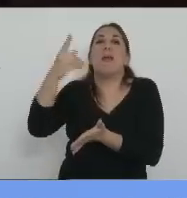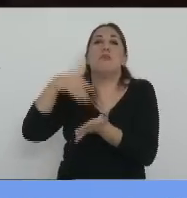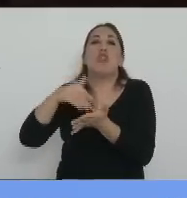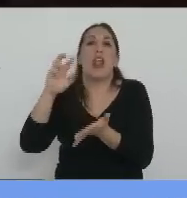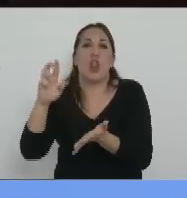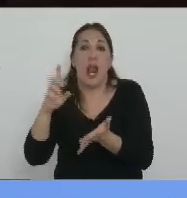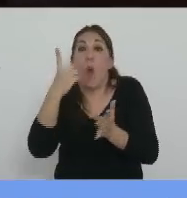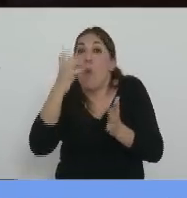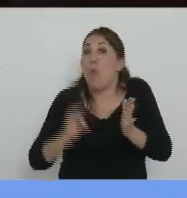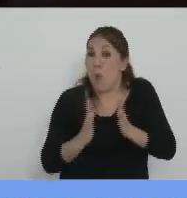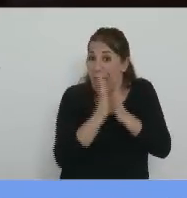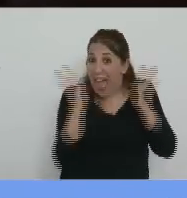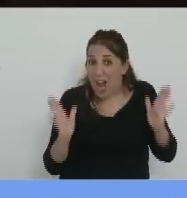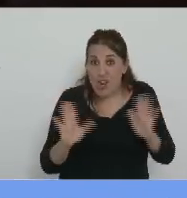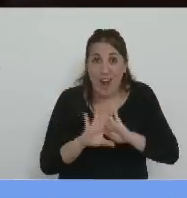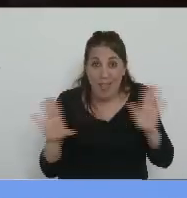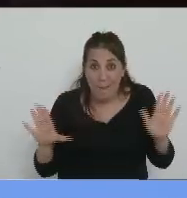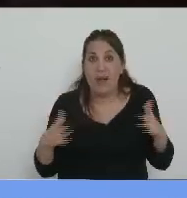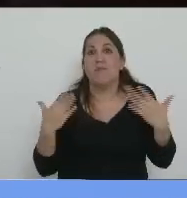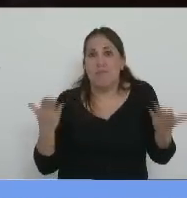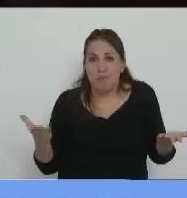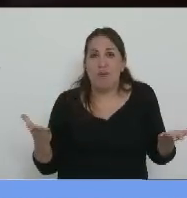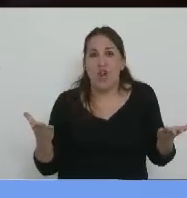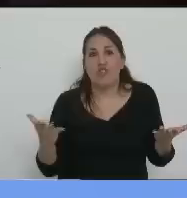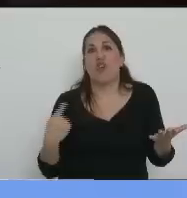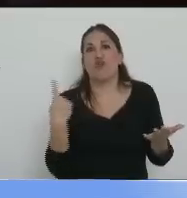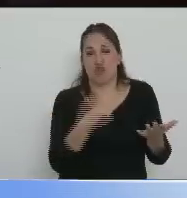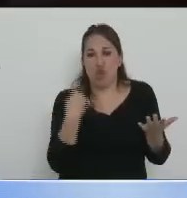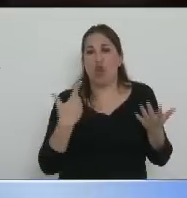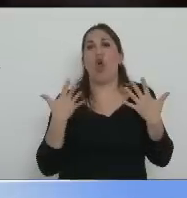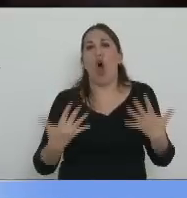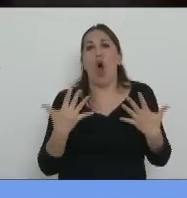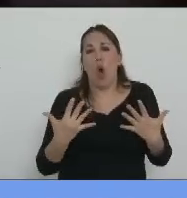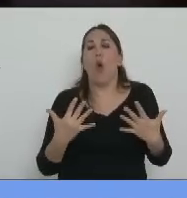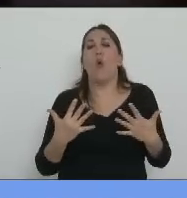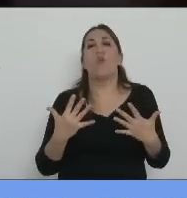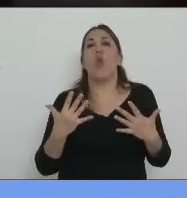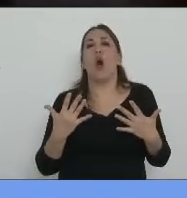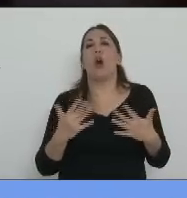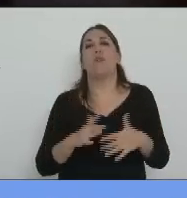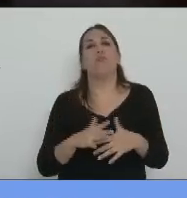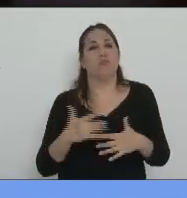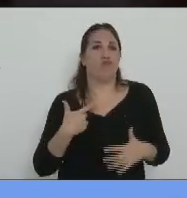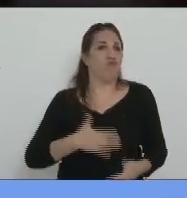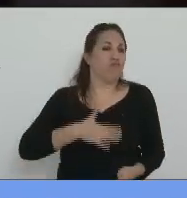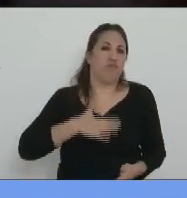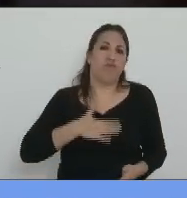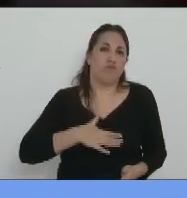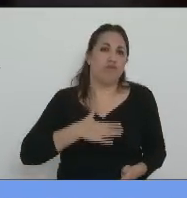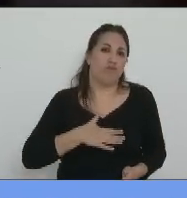yo estimo por eso nosotros obviamente estamos muy entusiasmados